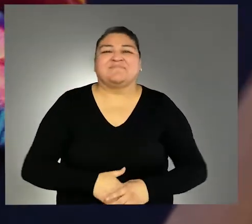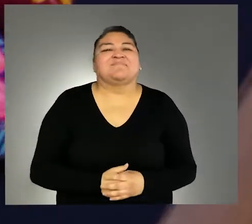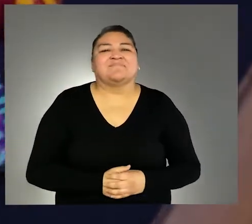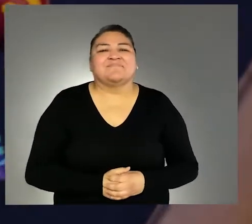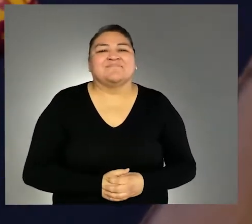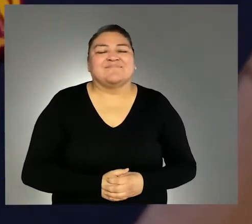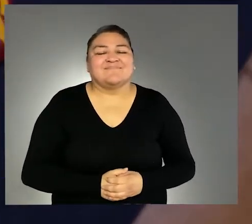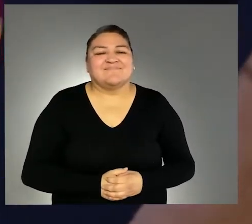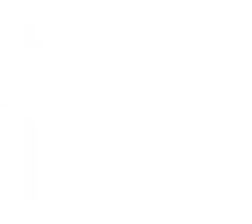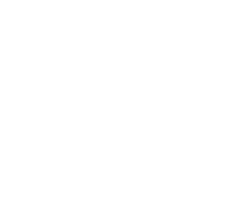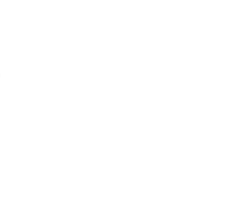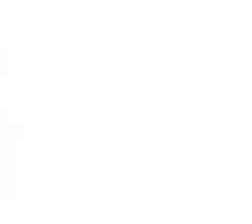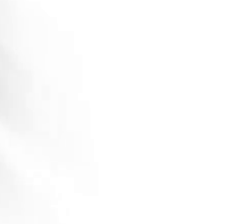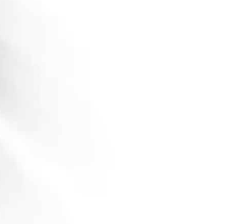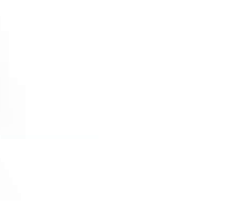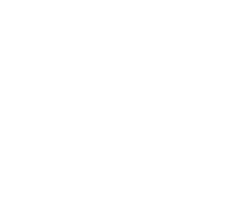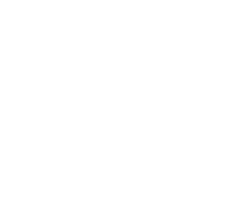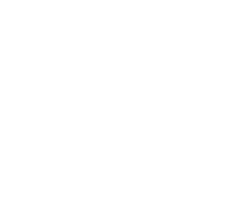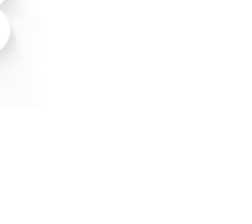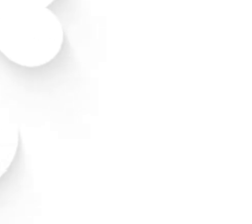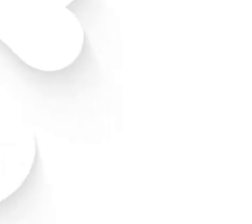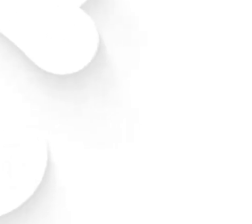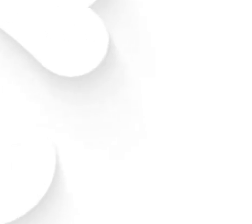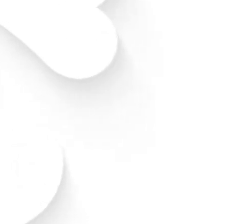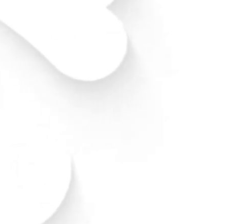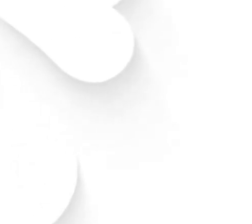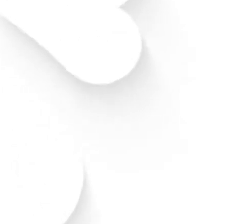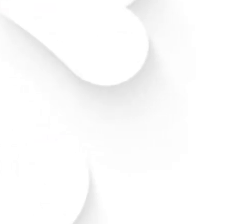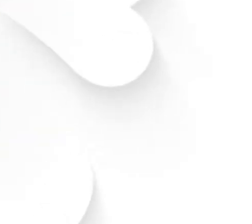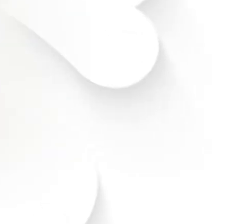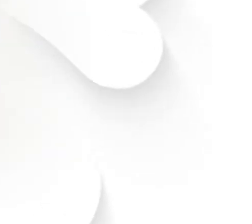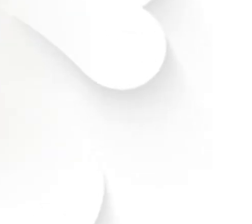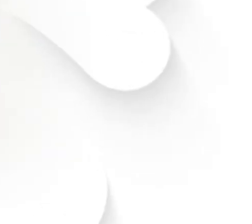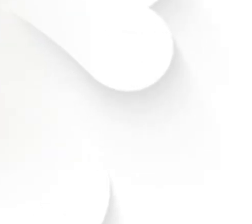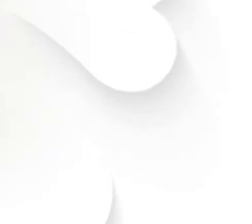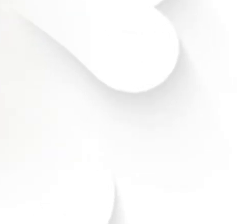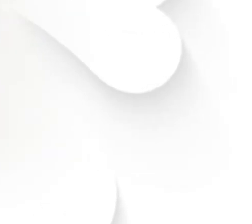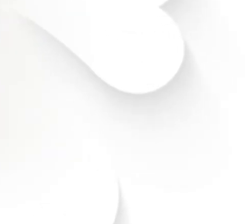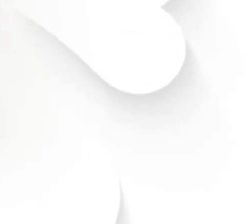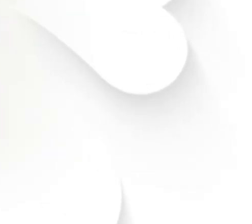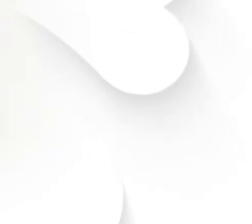adquirir piezas únicas? Tienes ganas de Puebla.